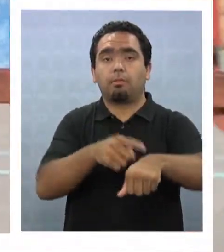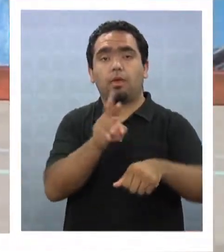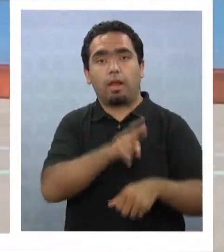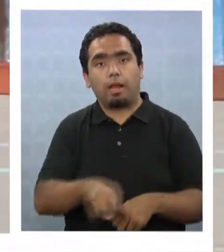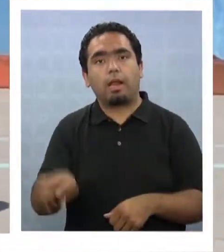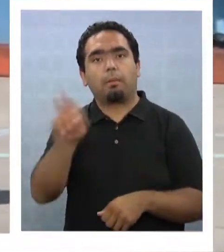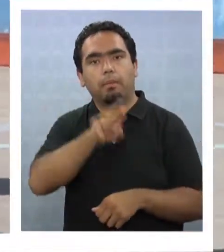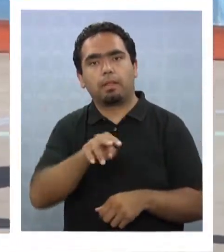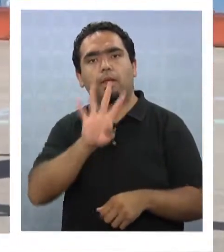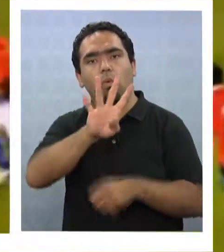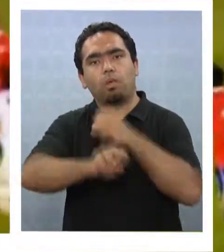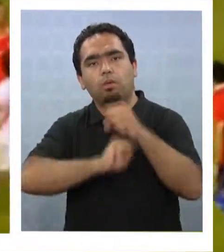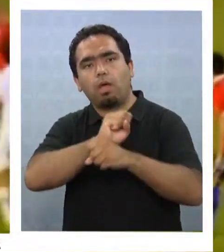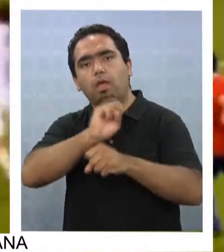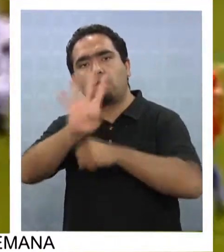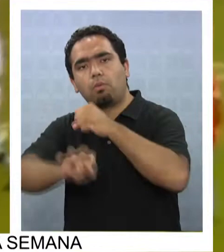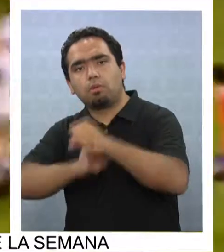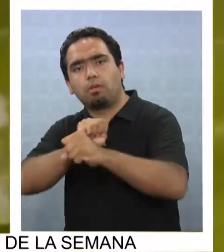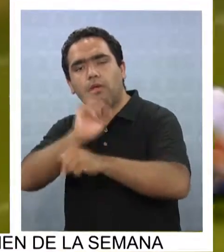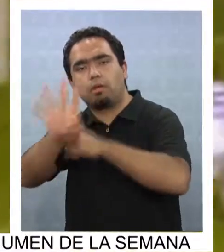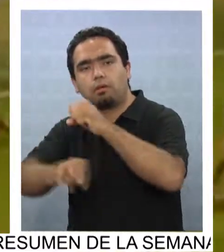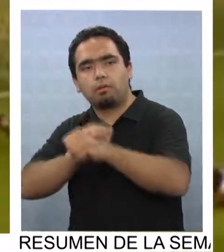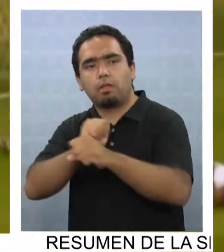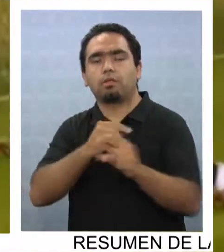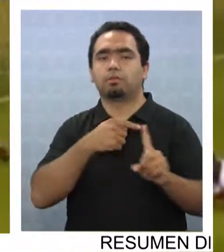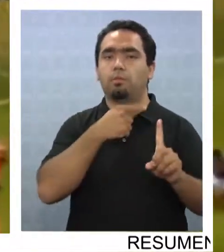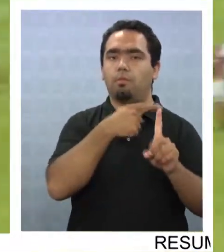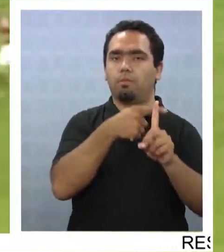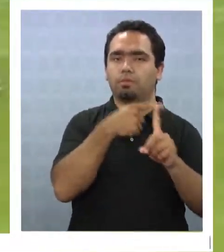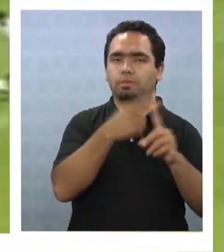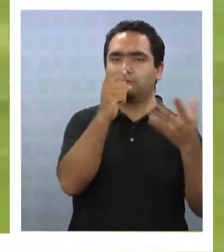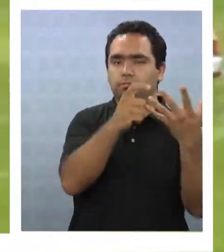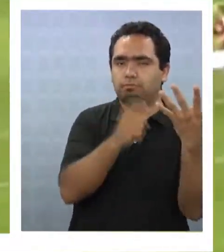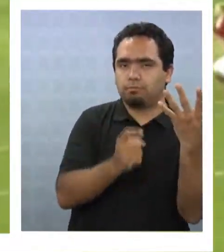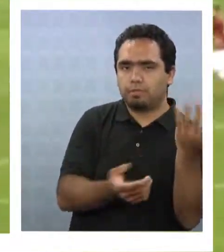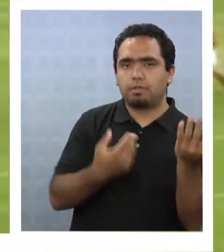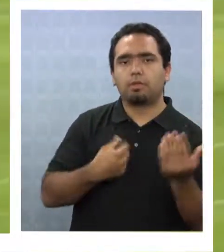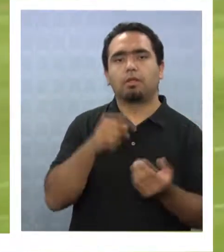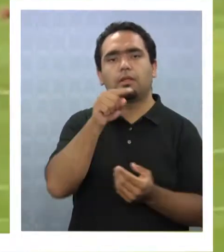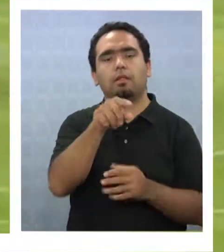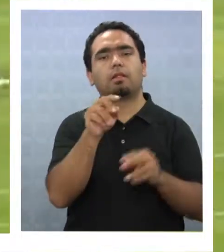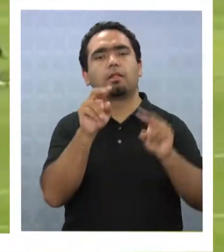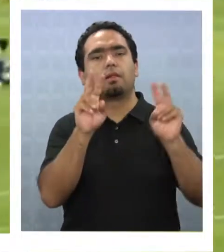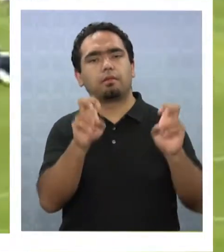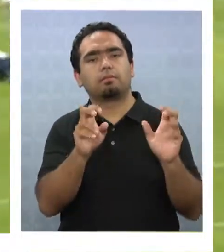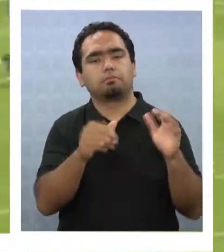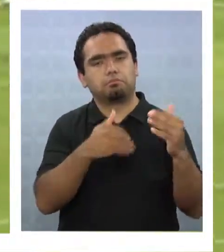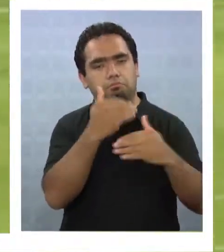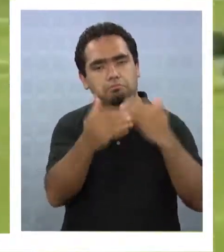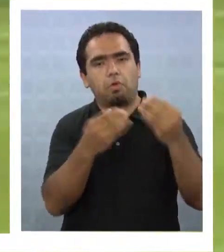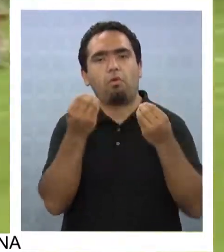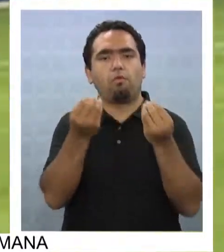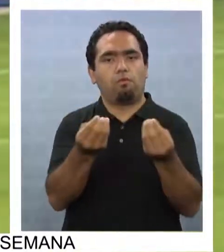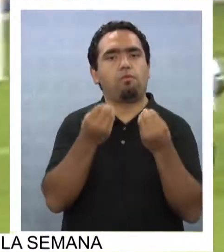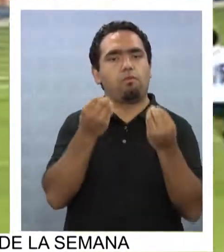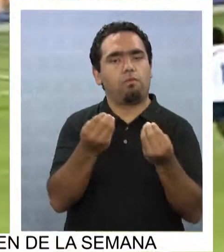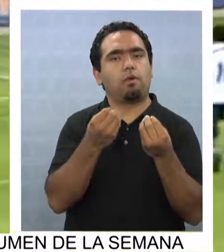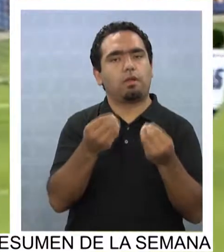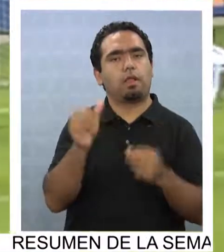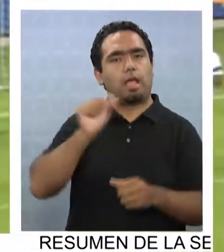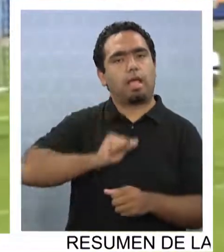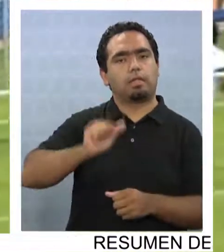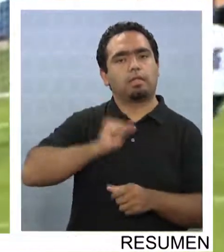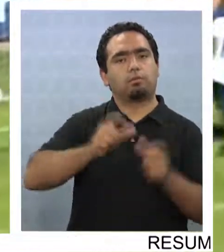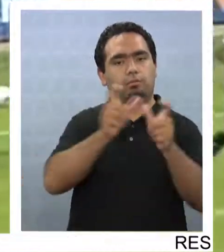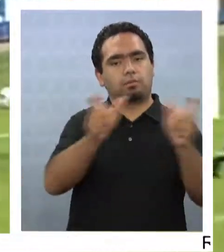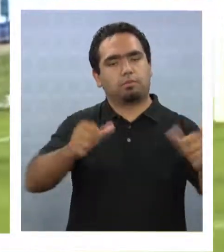cada cuatro años para rescatar los aspectos positivos de la cita Mundialera en pos de generar buenos hábitos en los jóvenes.